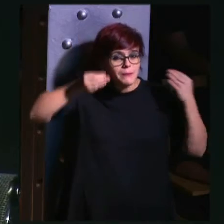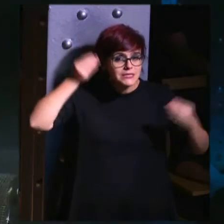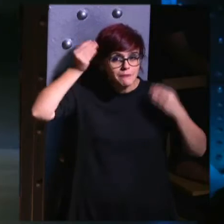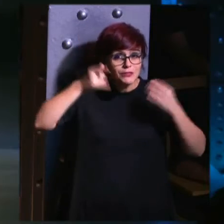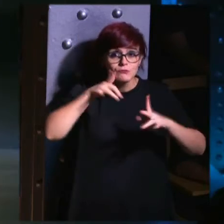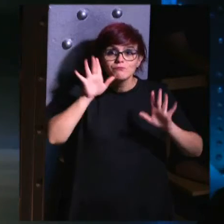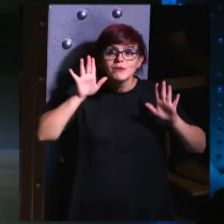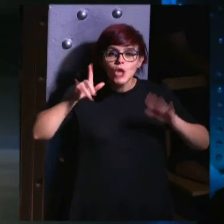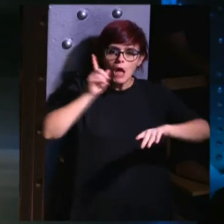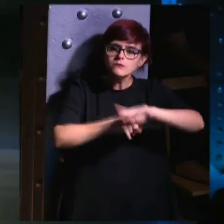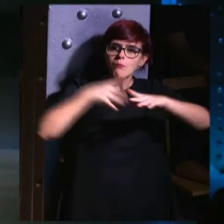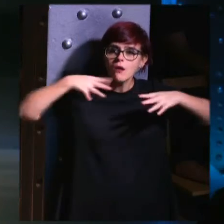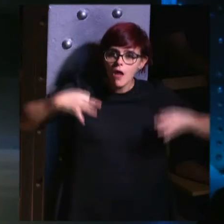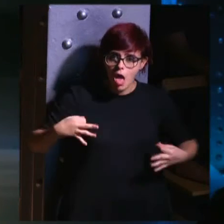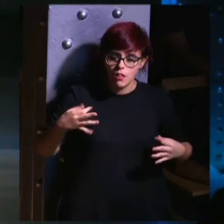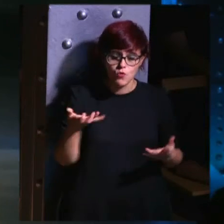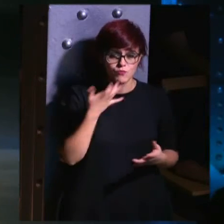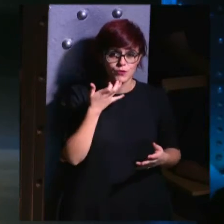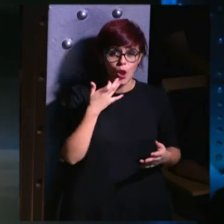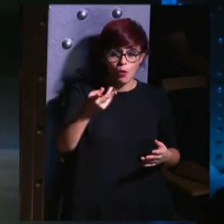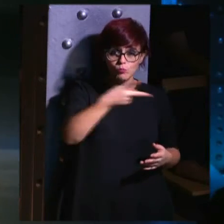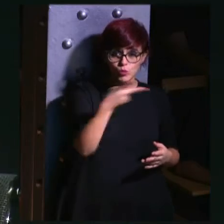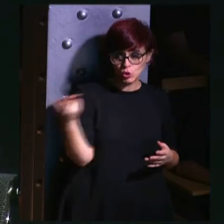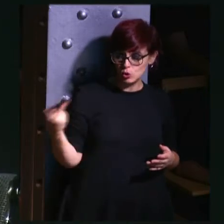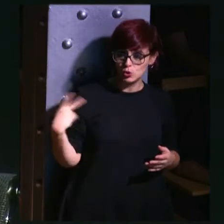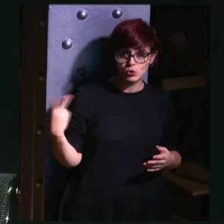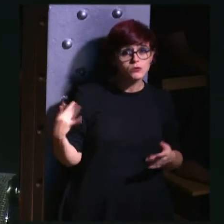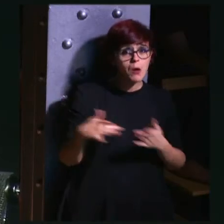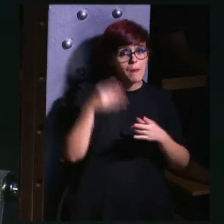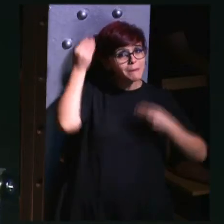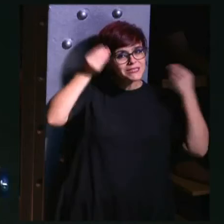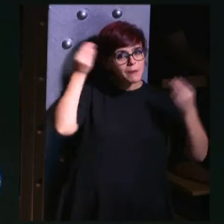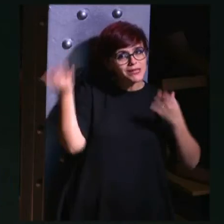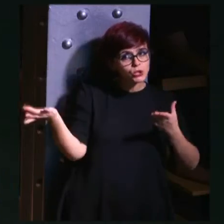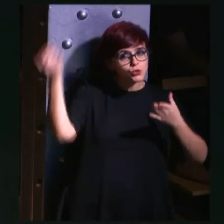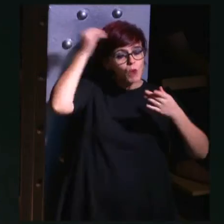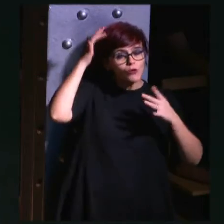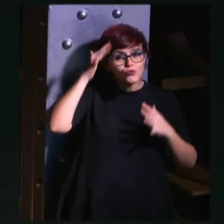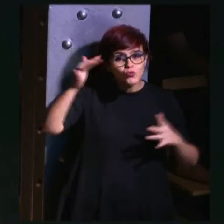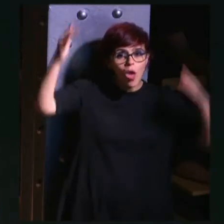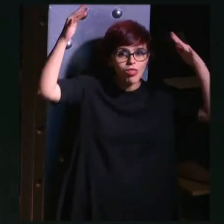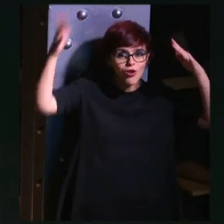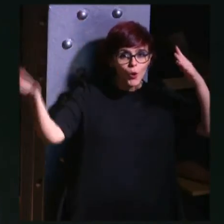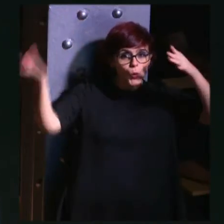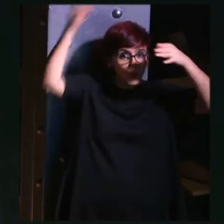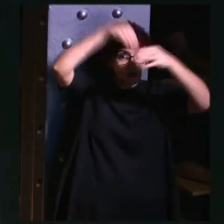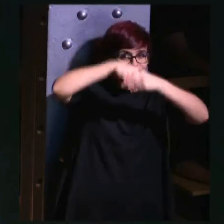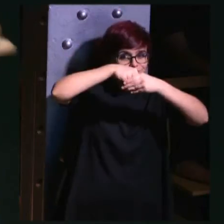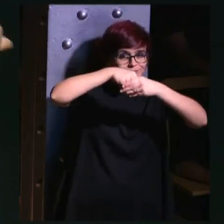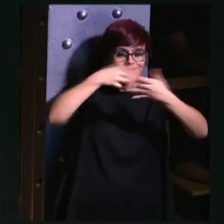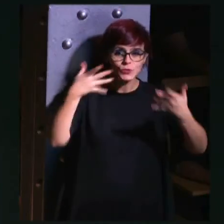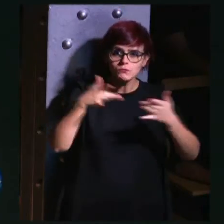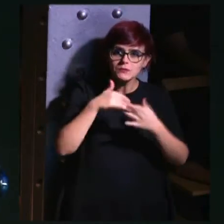tiempo real. Y permitiré que, por ejemplo, vosotros dos os metáis en mis pensamientos, en mis sueños, ¿no? Y eso va a ser algo